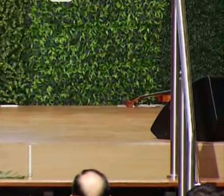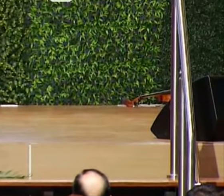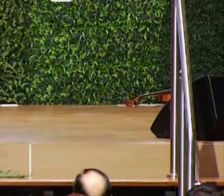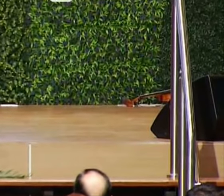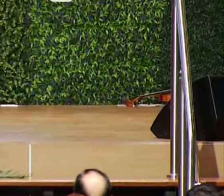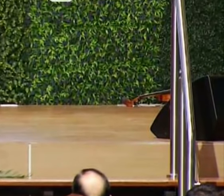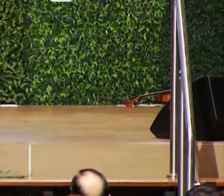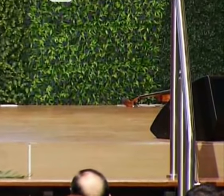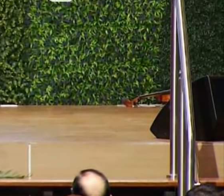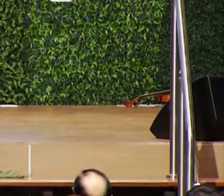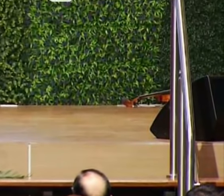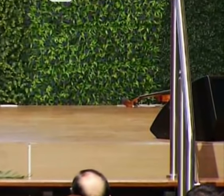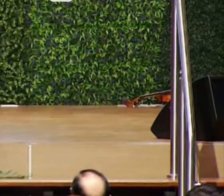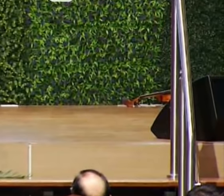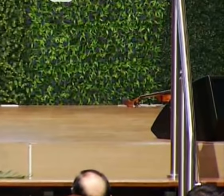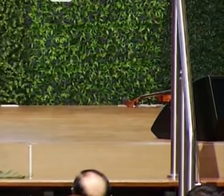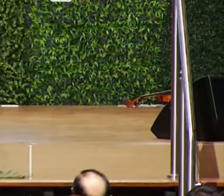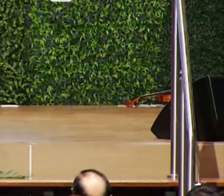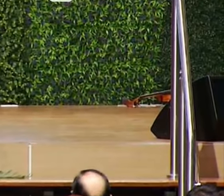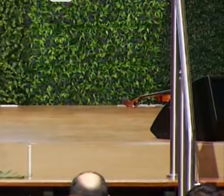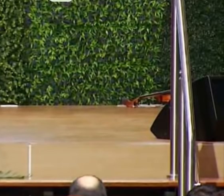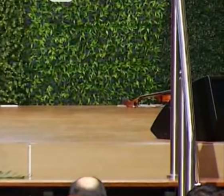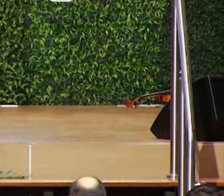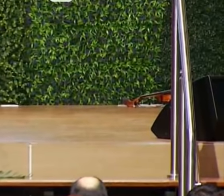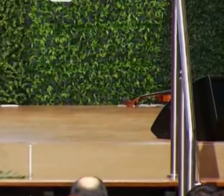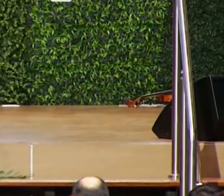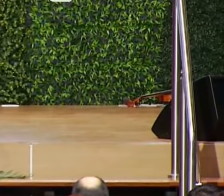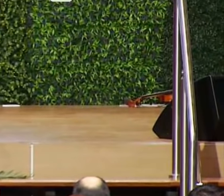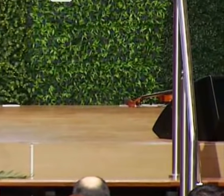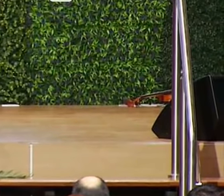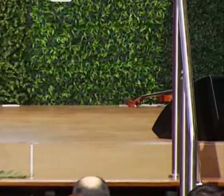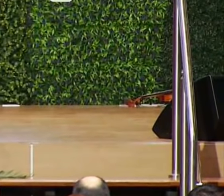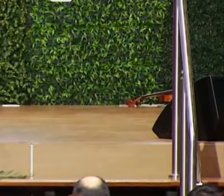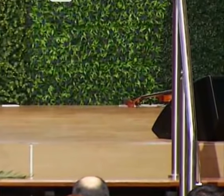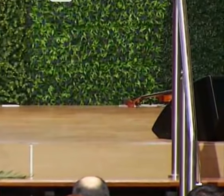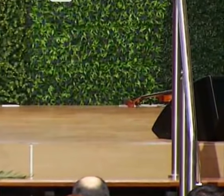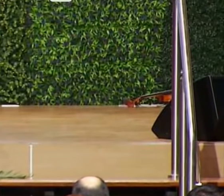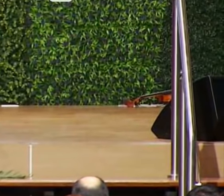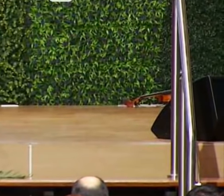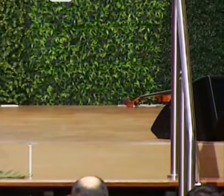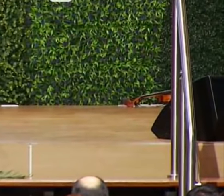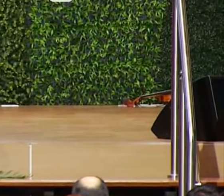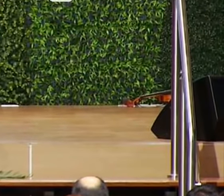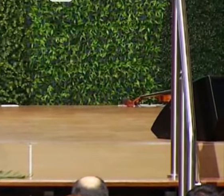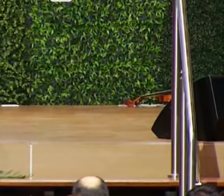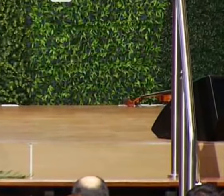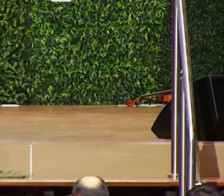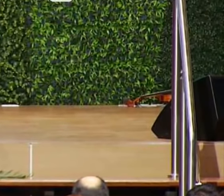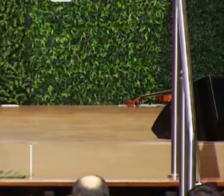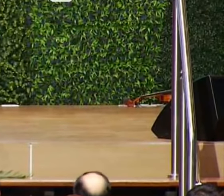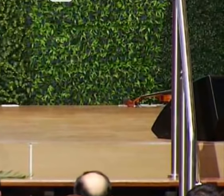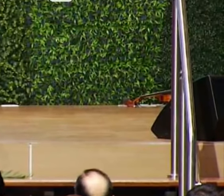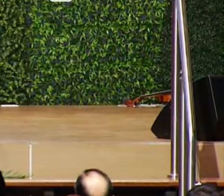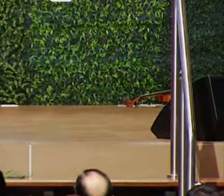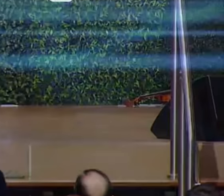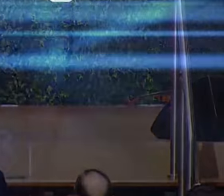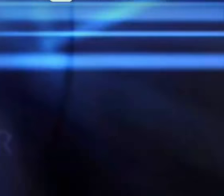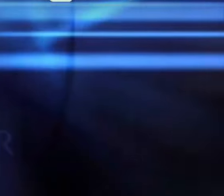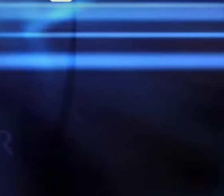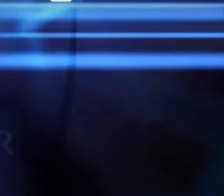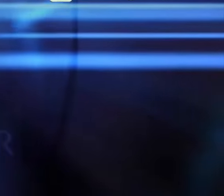del Espíritu. Aleluya. Entonces ahora oiga el verso siguiente, verso 6. Porque la mente puesta